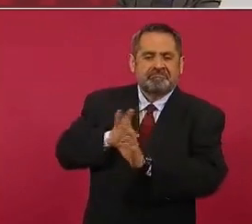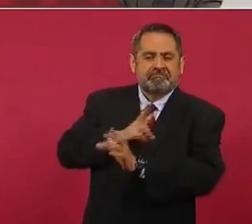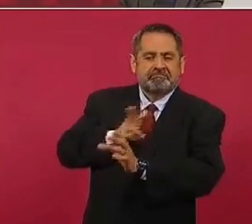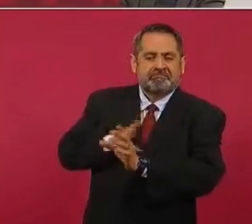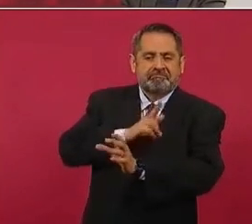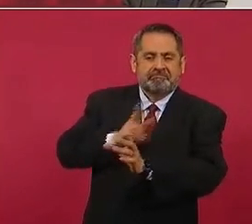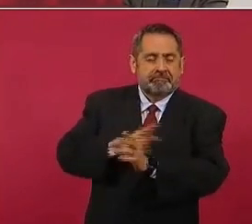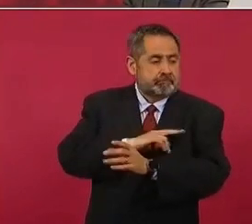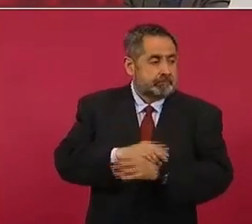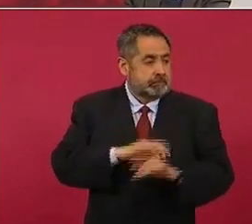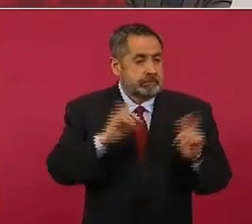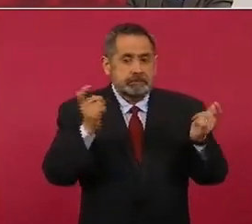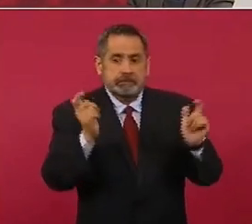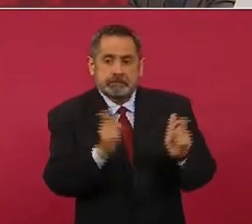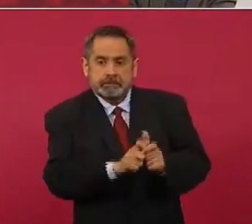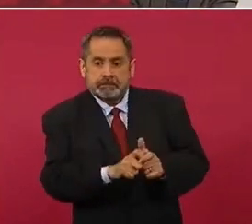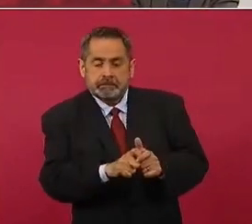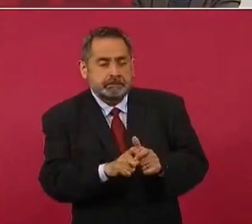nos quedamos sin nada